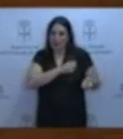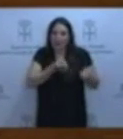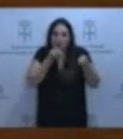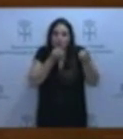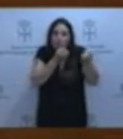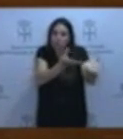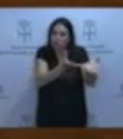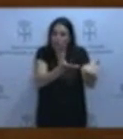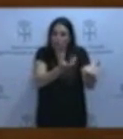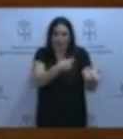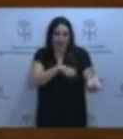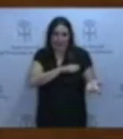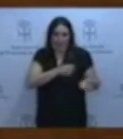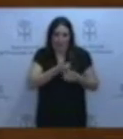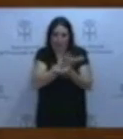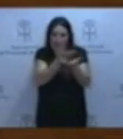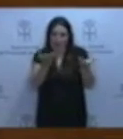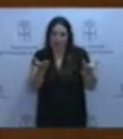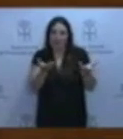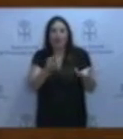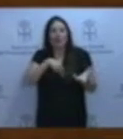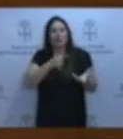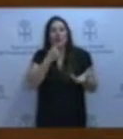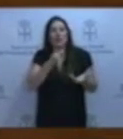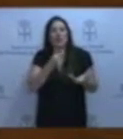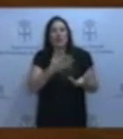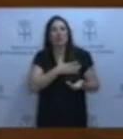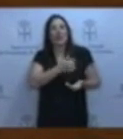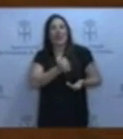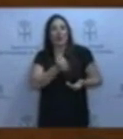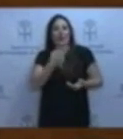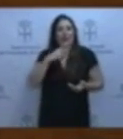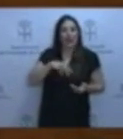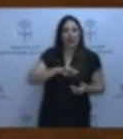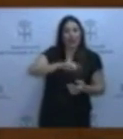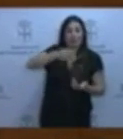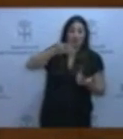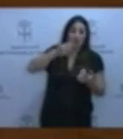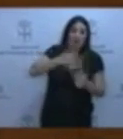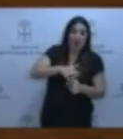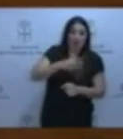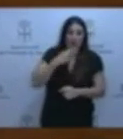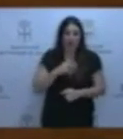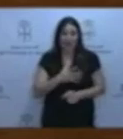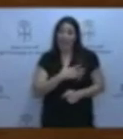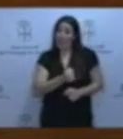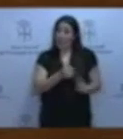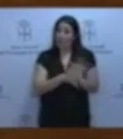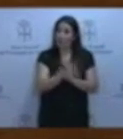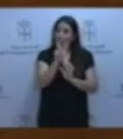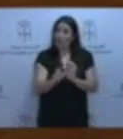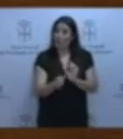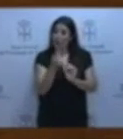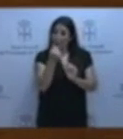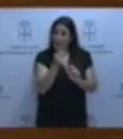sociedad. Es el mensaje donde decimos quiénes son los héroes y quiénes son los villanos. Los héroes son los que se llevan el dinero a Suiza o a